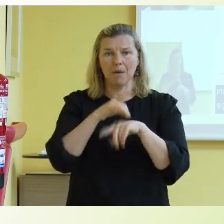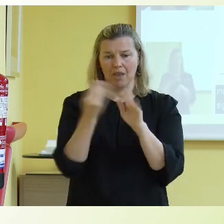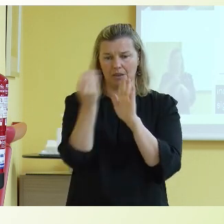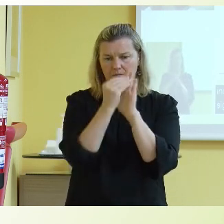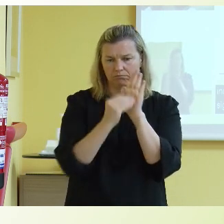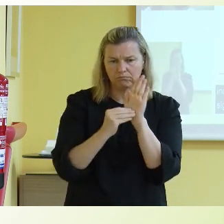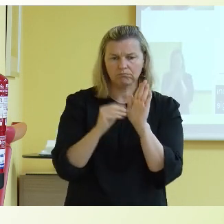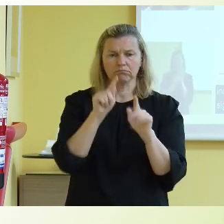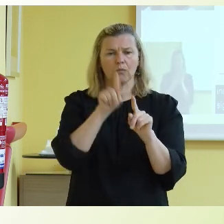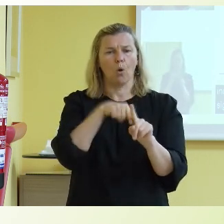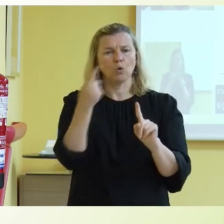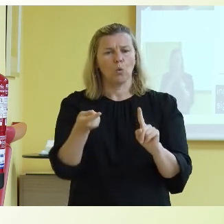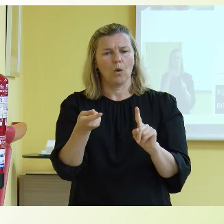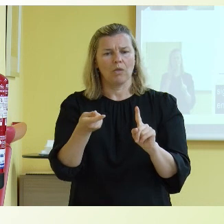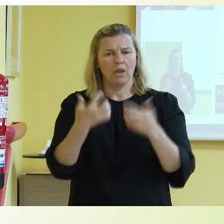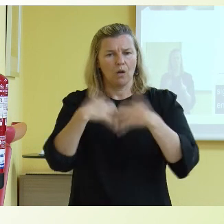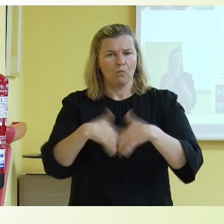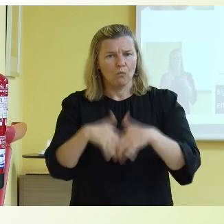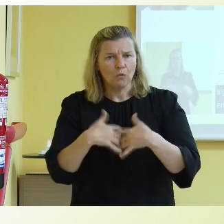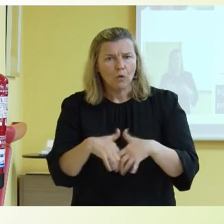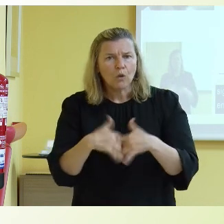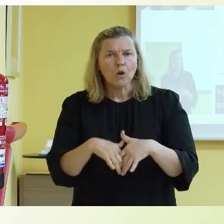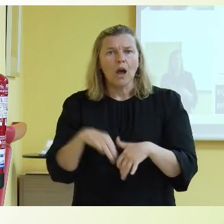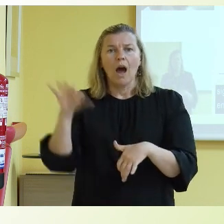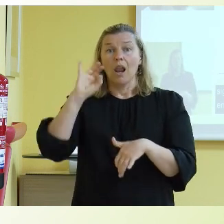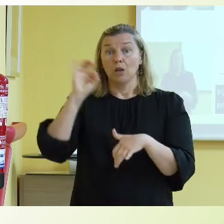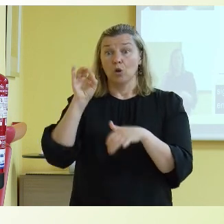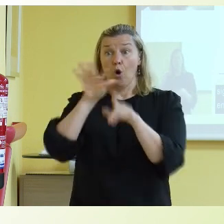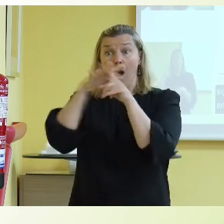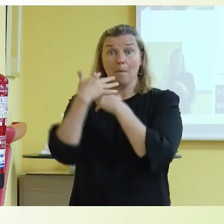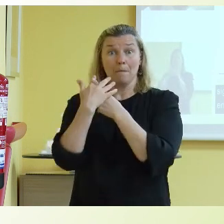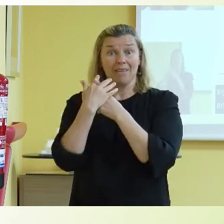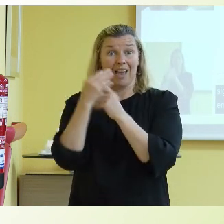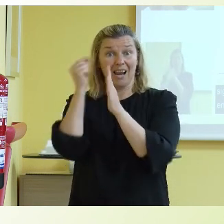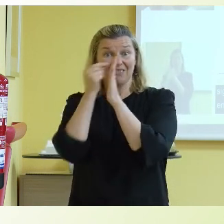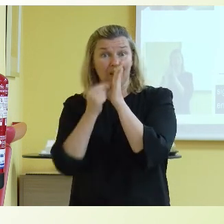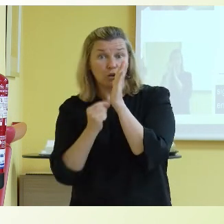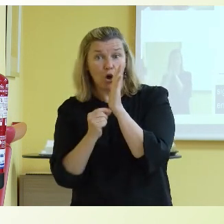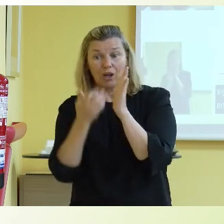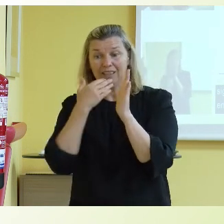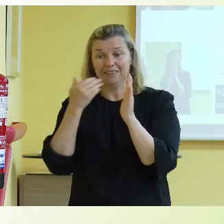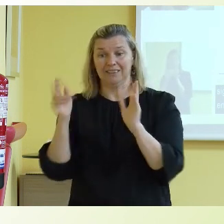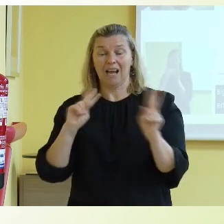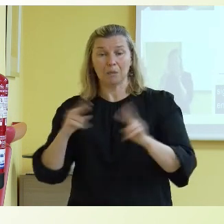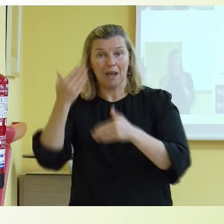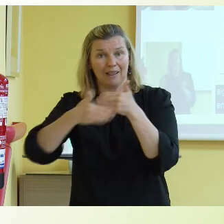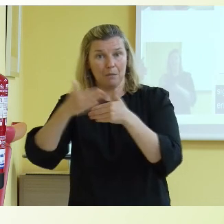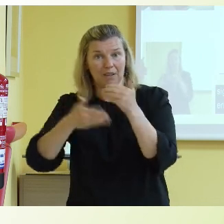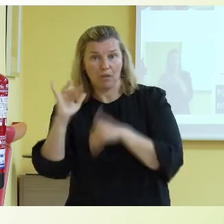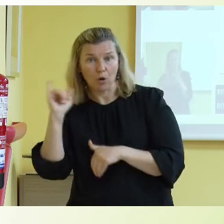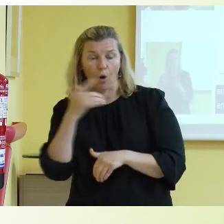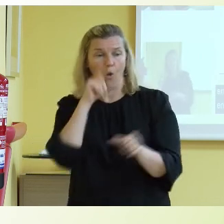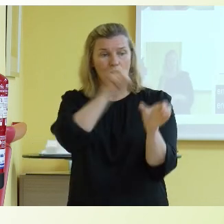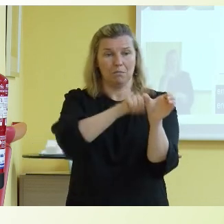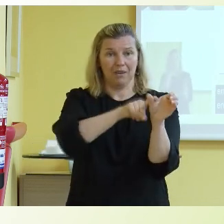sus consecuencias funcionales o con los factores ambientales que conllevan una limitación de la actividad o restricción de